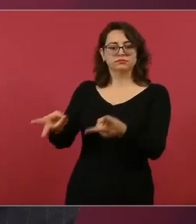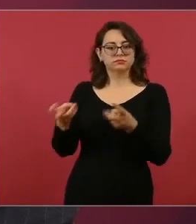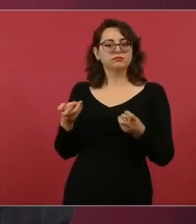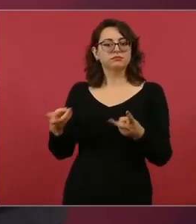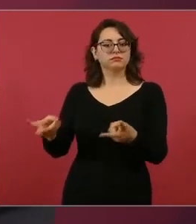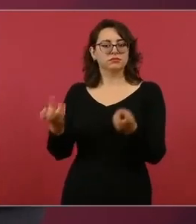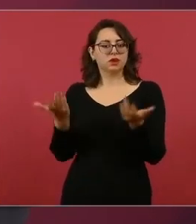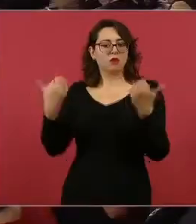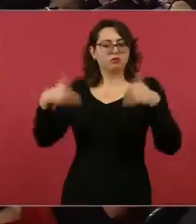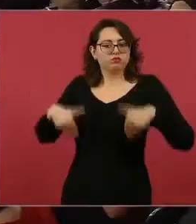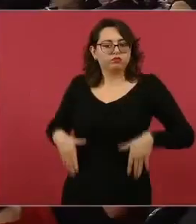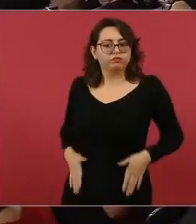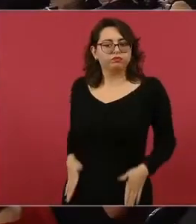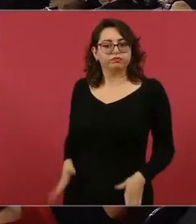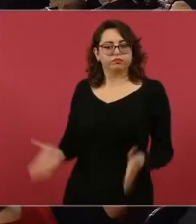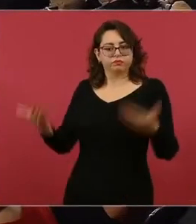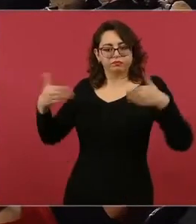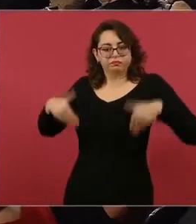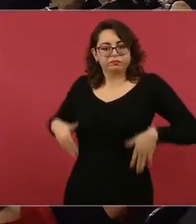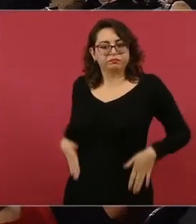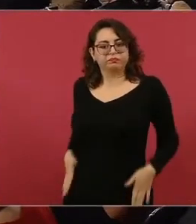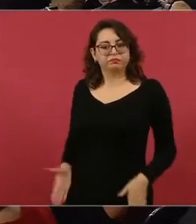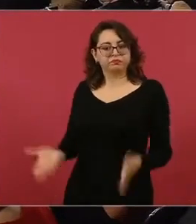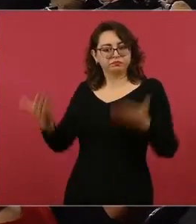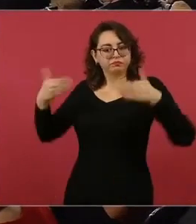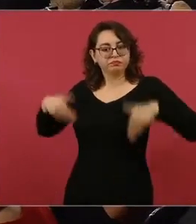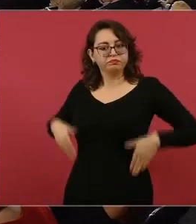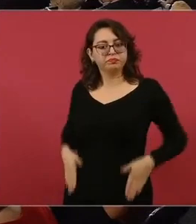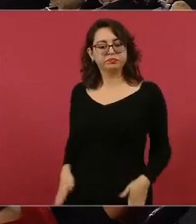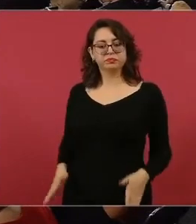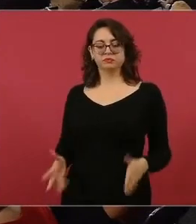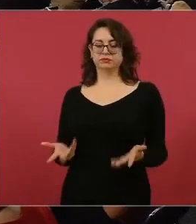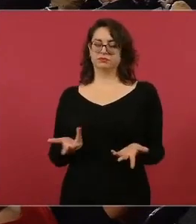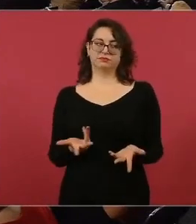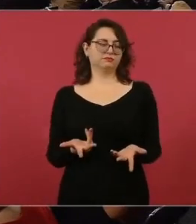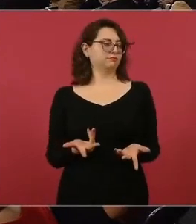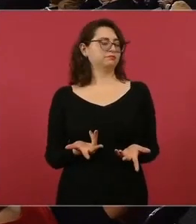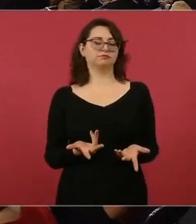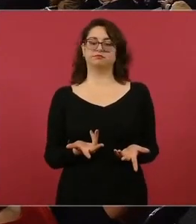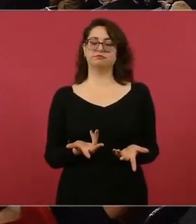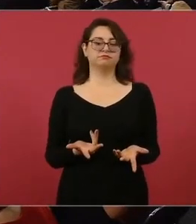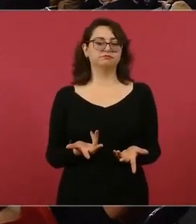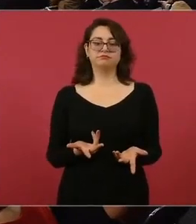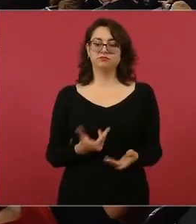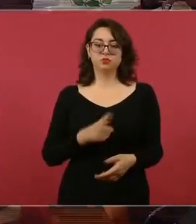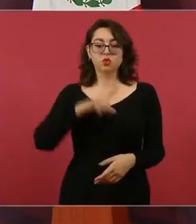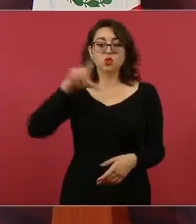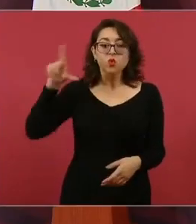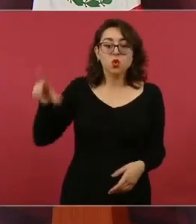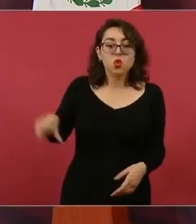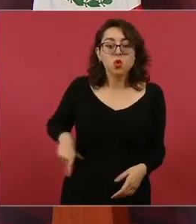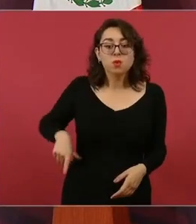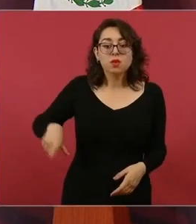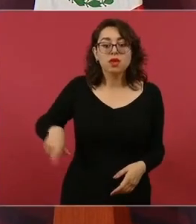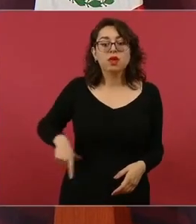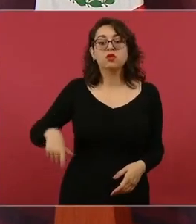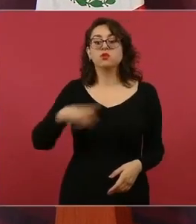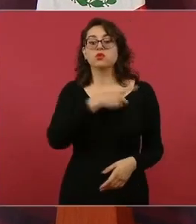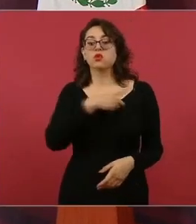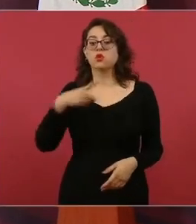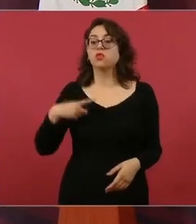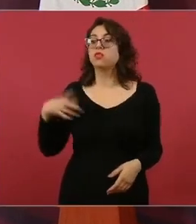Y aquí repito lo que decía Tolstoy: un gobierno que no procura la justicia no es más que una banda